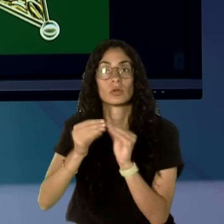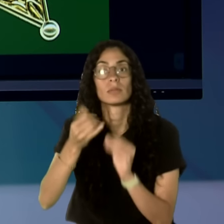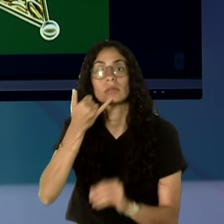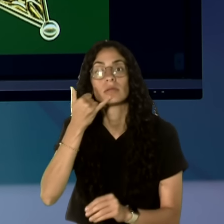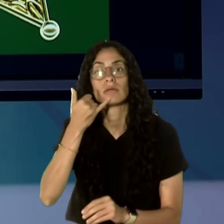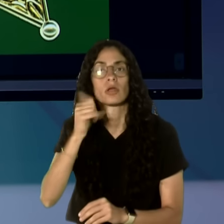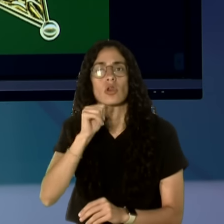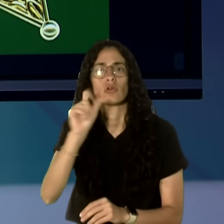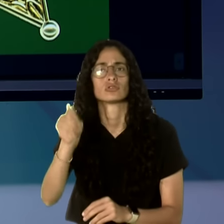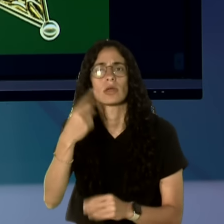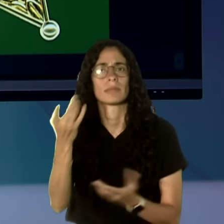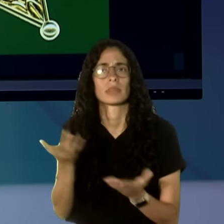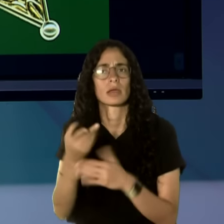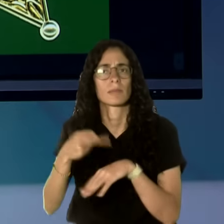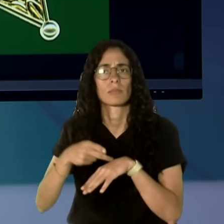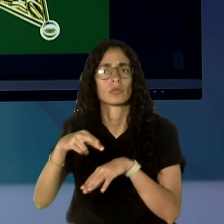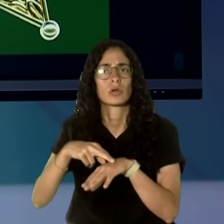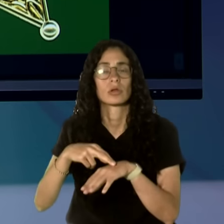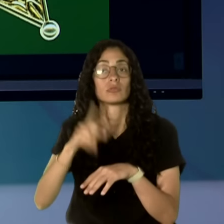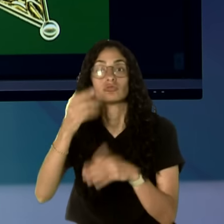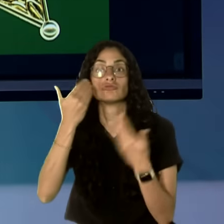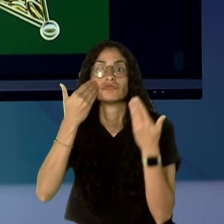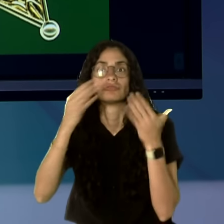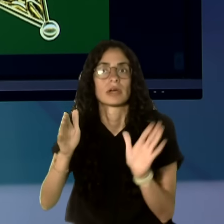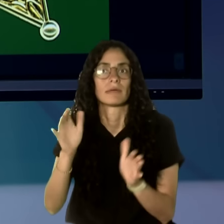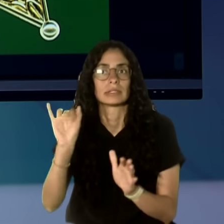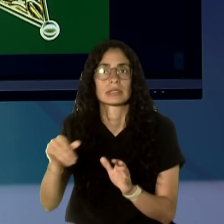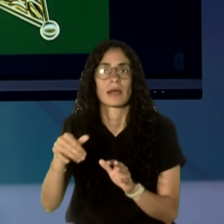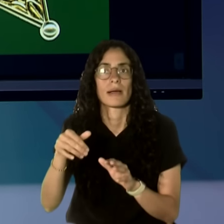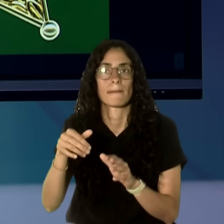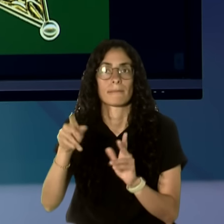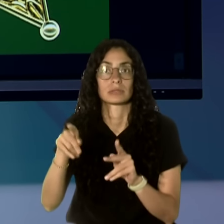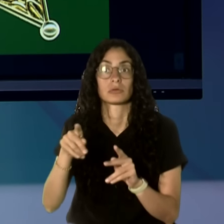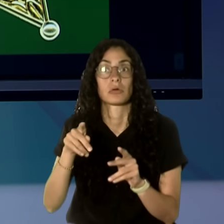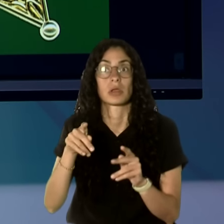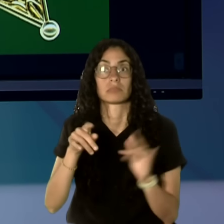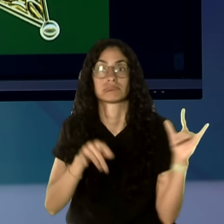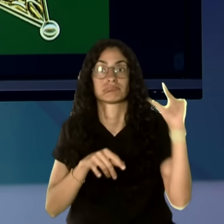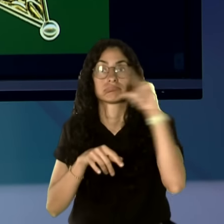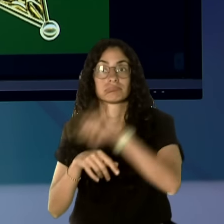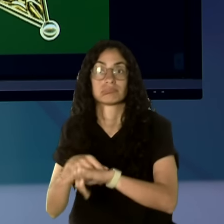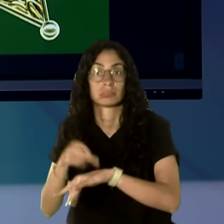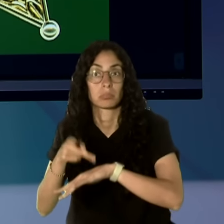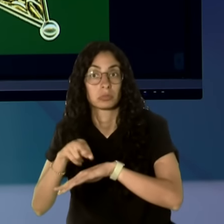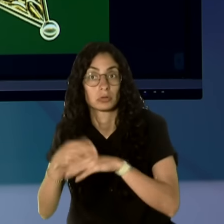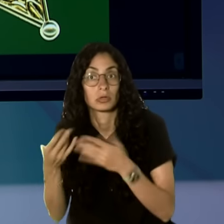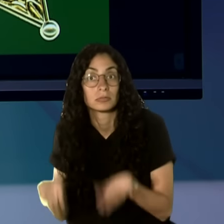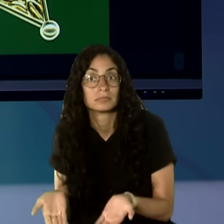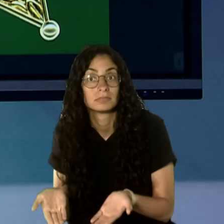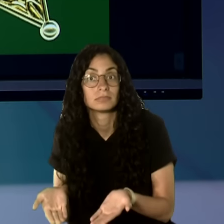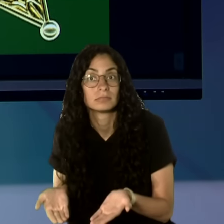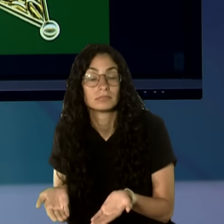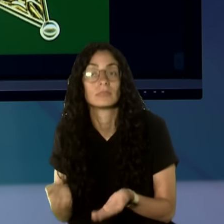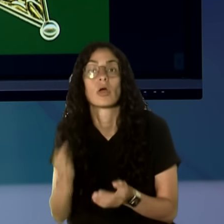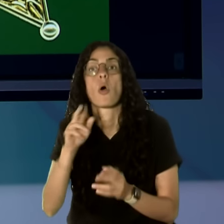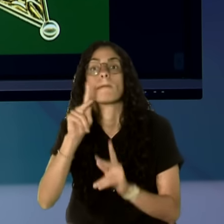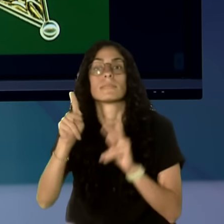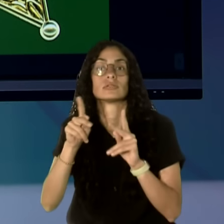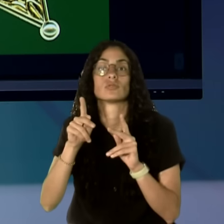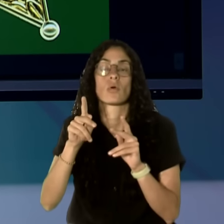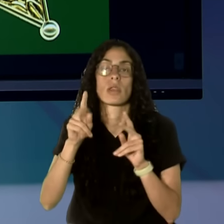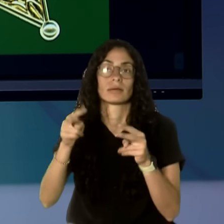solamente aquí en Puerto Rico porque usted nunca sabe si esta persona brinca el charco y cae acá en Puerto Rico sino también a todos los que nos están viendo allá en